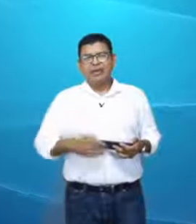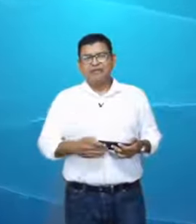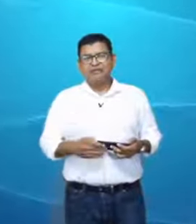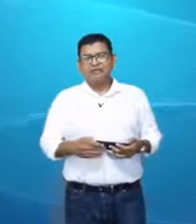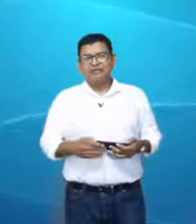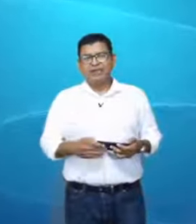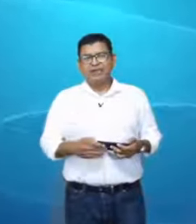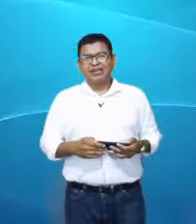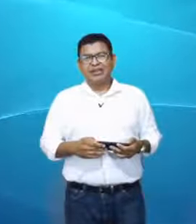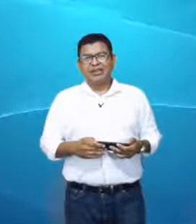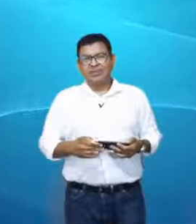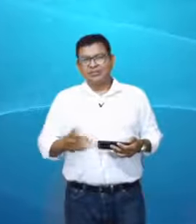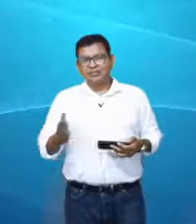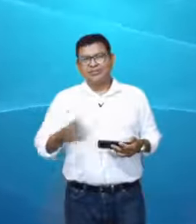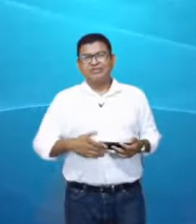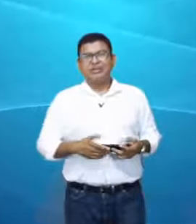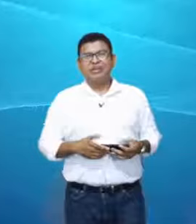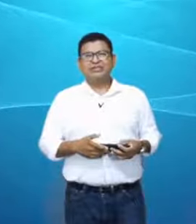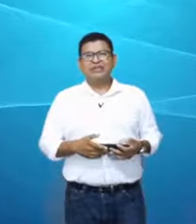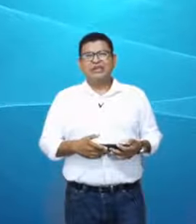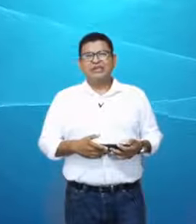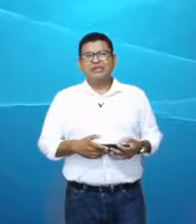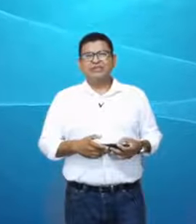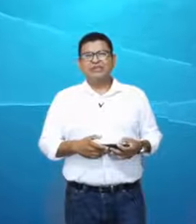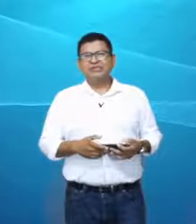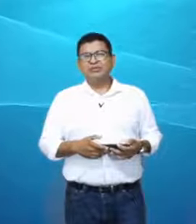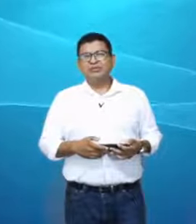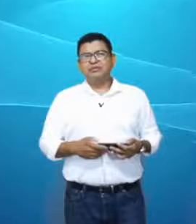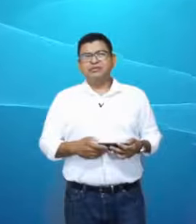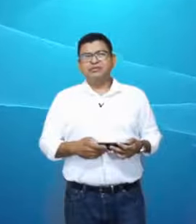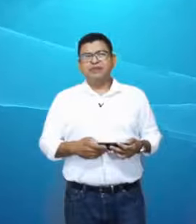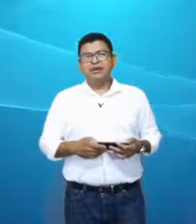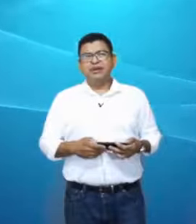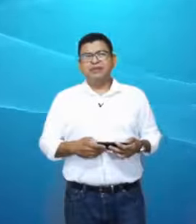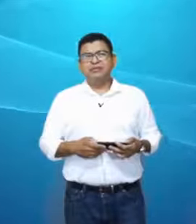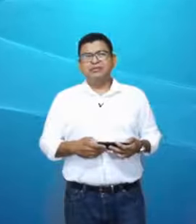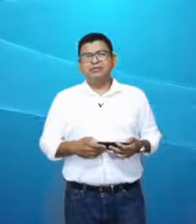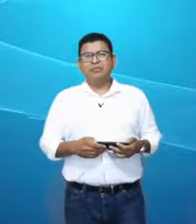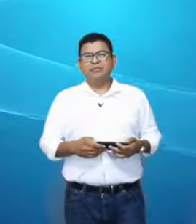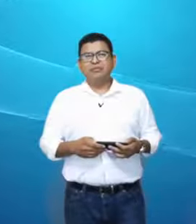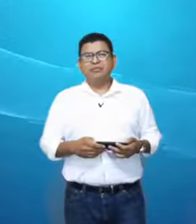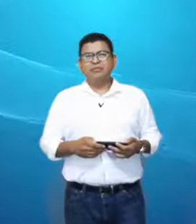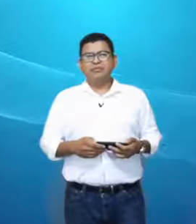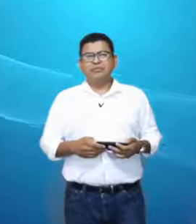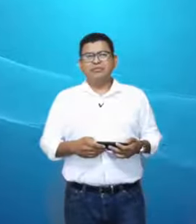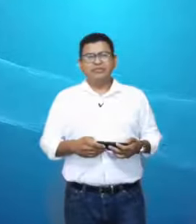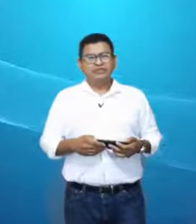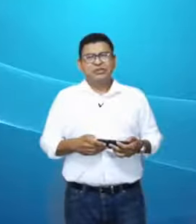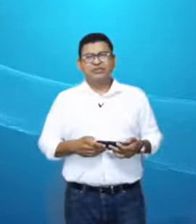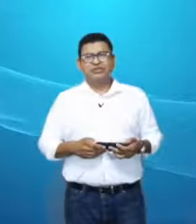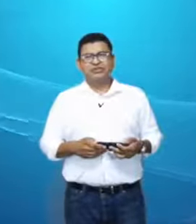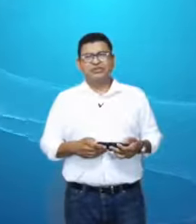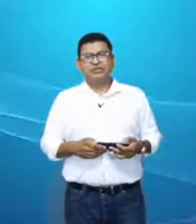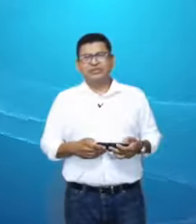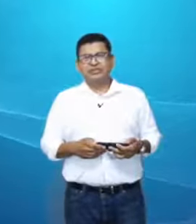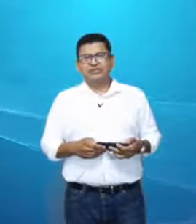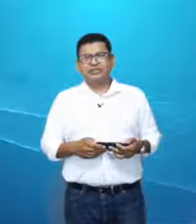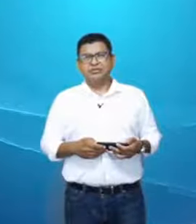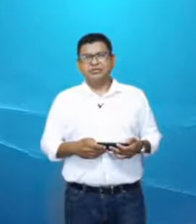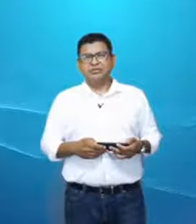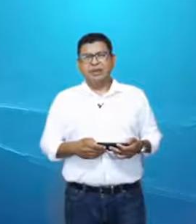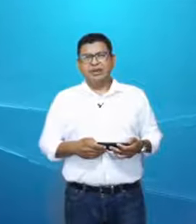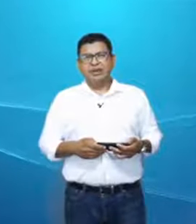a Ale, que nos ve desde Argentina. Muchísimas gracias. También mandamos saludos a Luzmar, a Saúl Vázquez, que dice buenas noches, siempre presente en